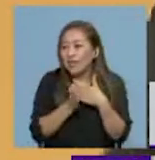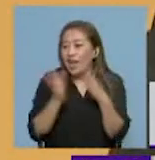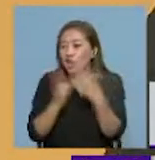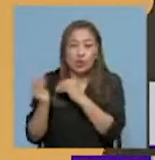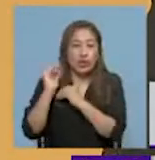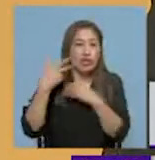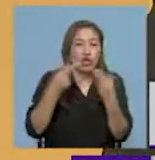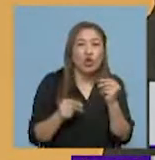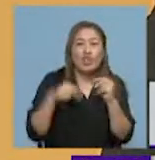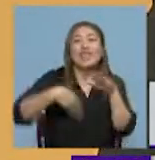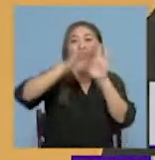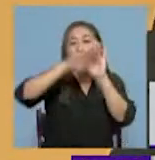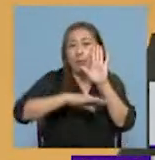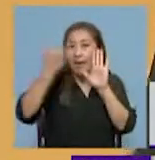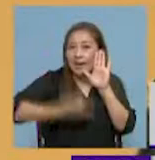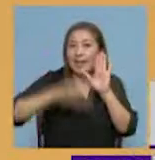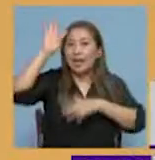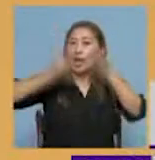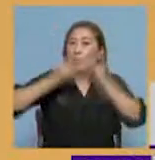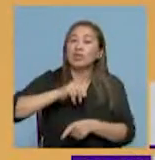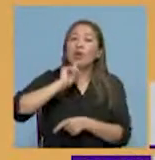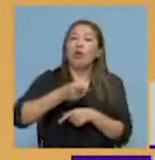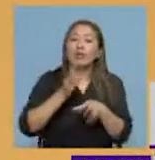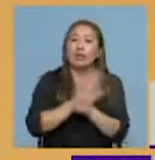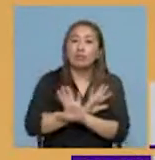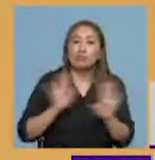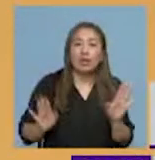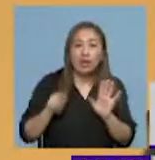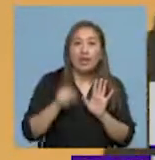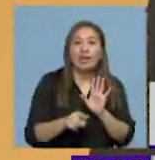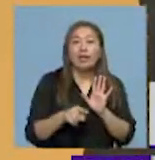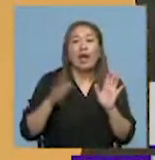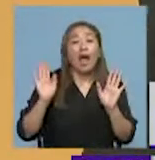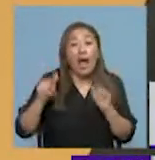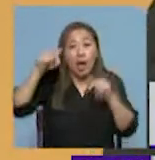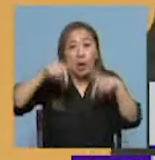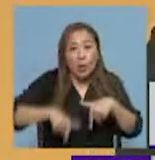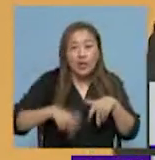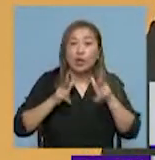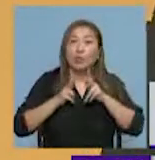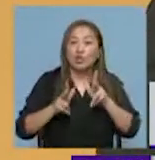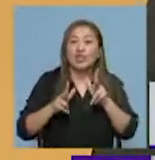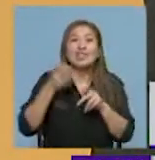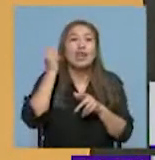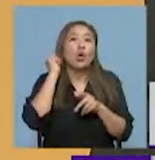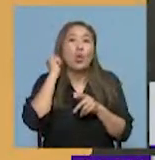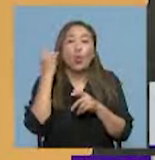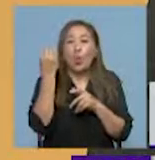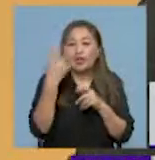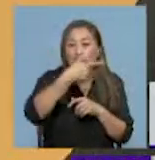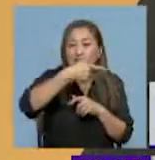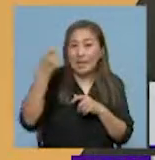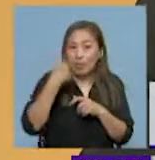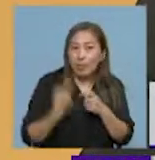tuviera protocolizado y la justicia ordena tal cosa contar procesa ahora como no dice nada como no dice procedimiento